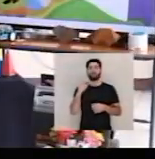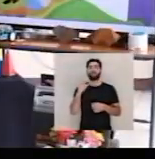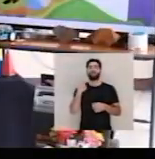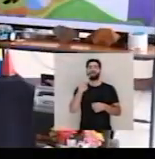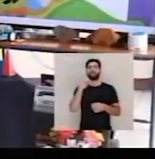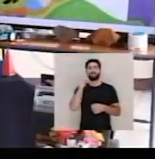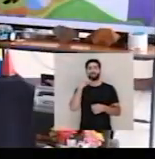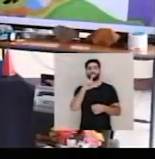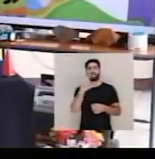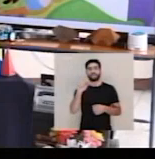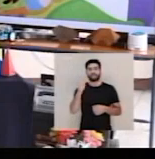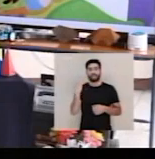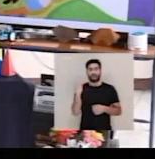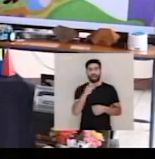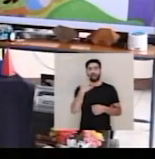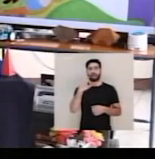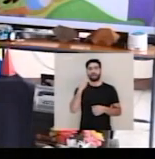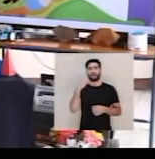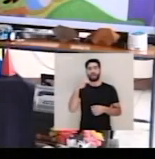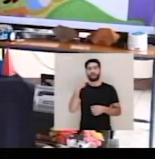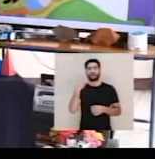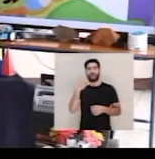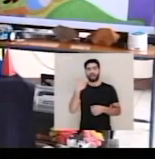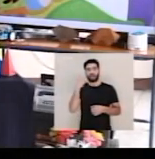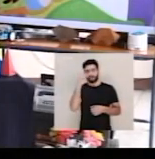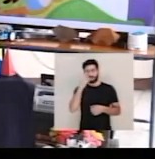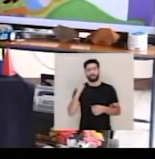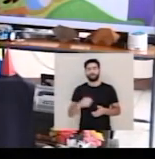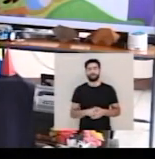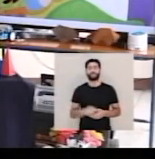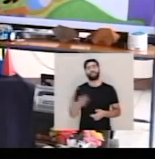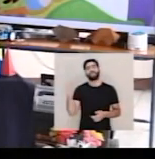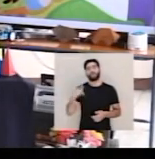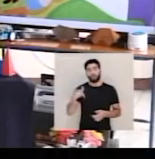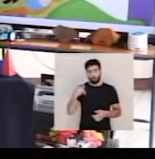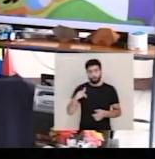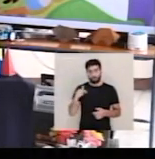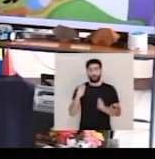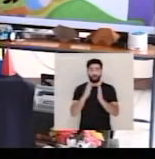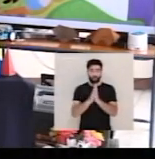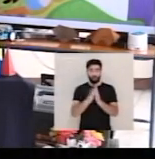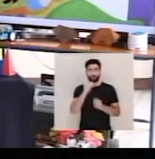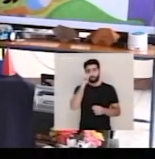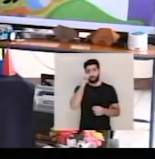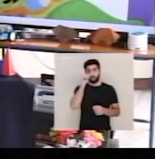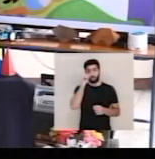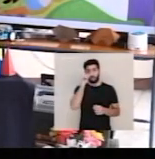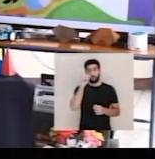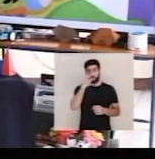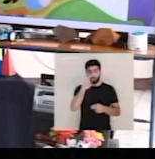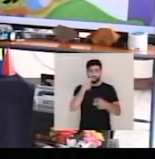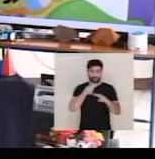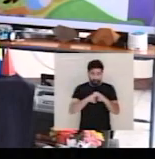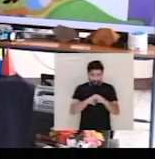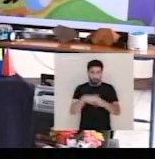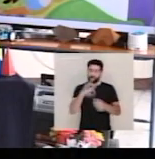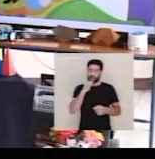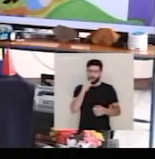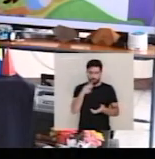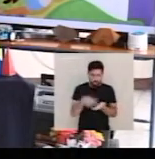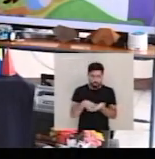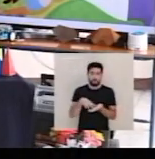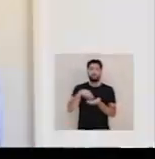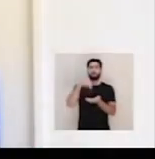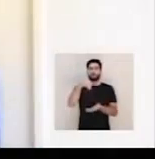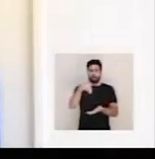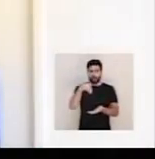Para poder iniciar la actividad de hoy, necesito que si tú estás sentado, te pongas en pie.